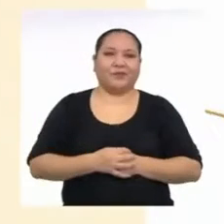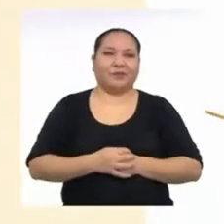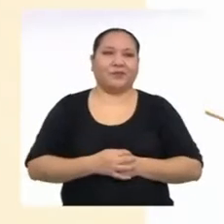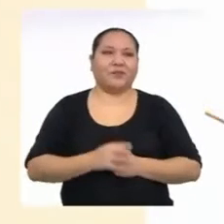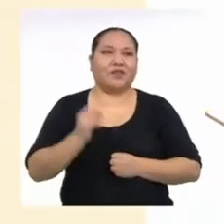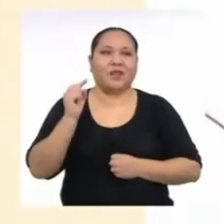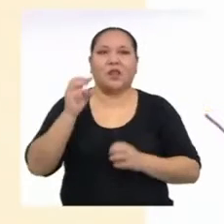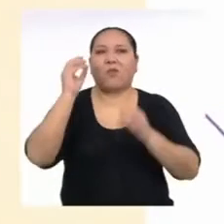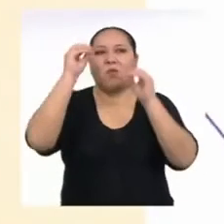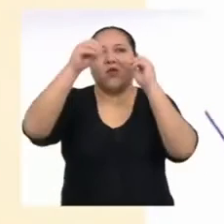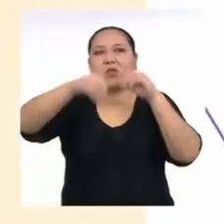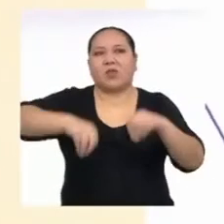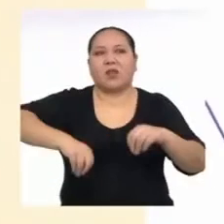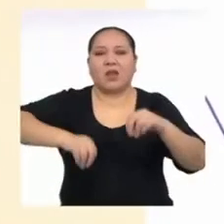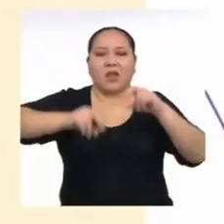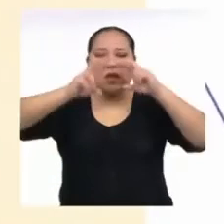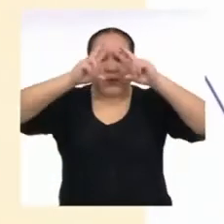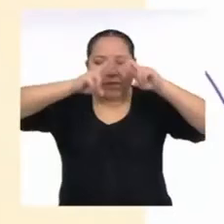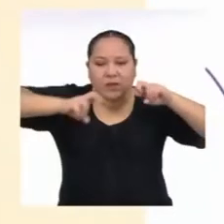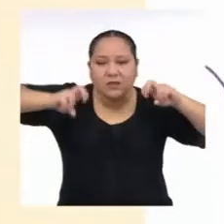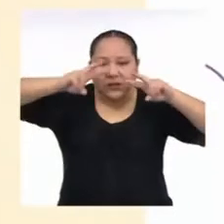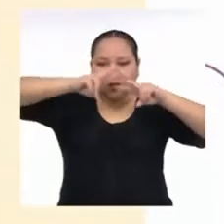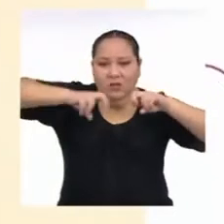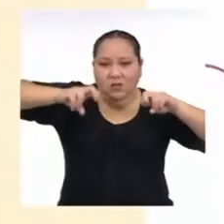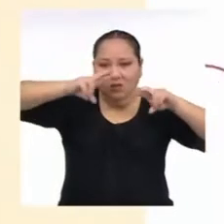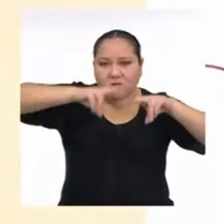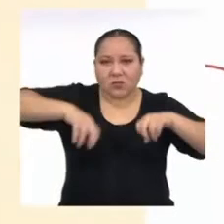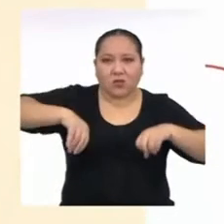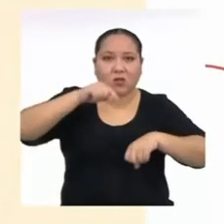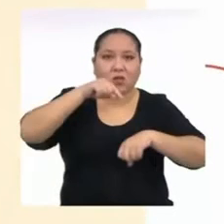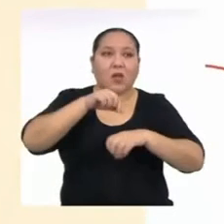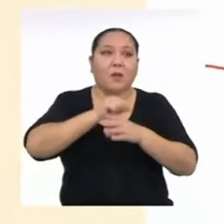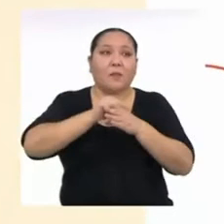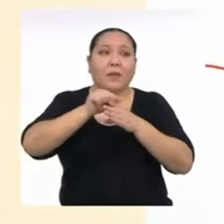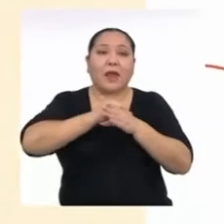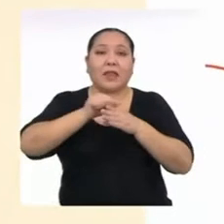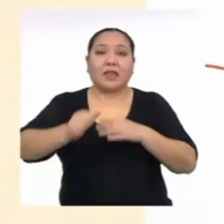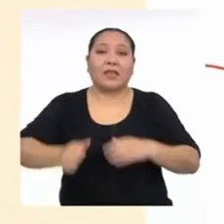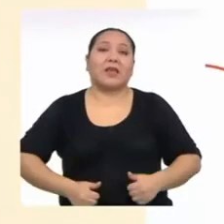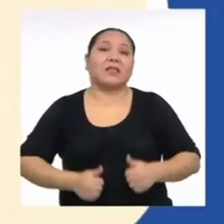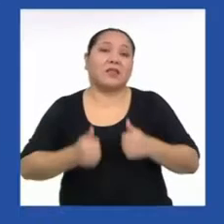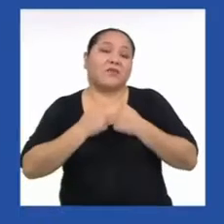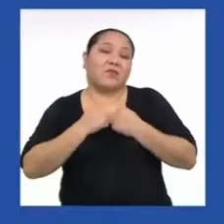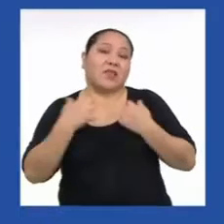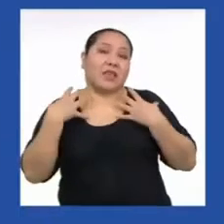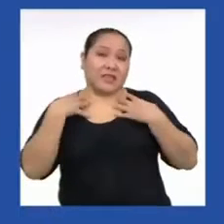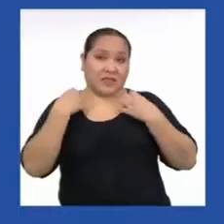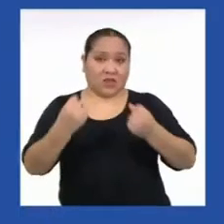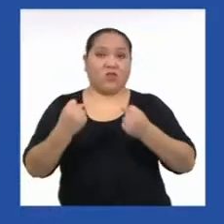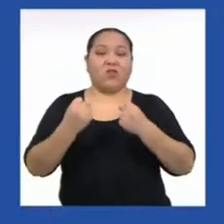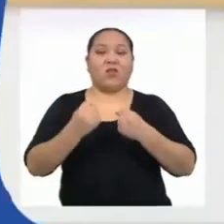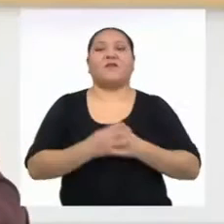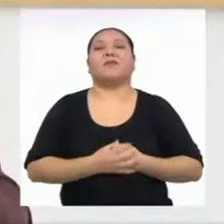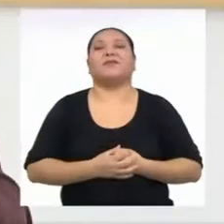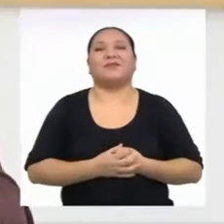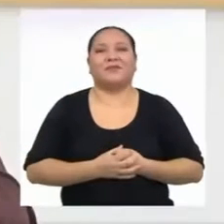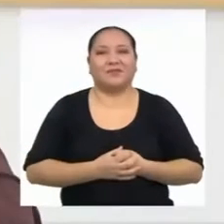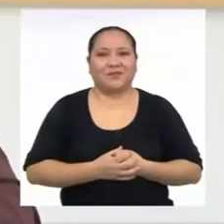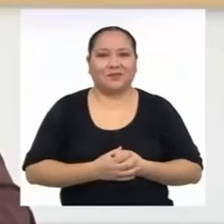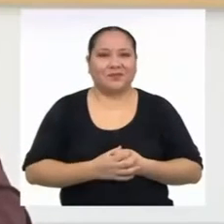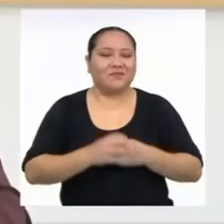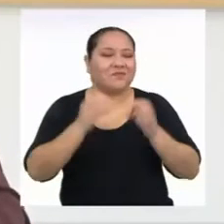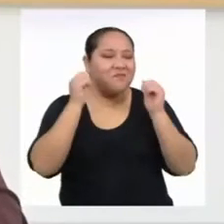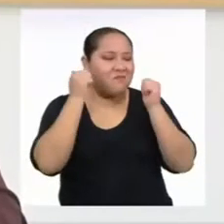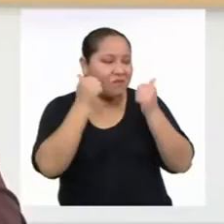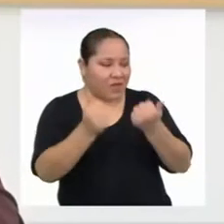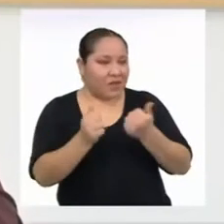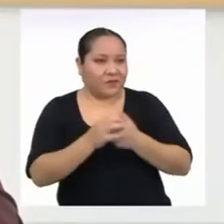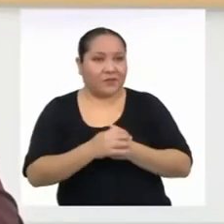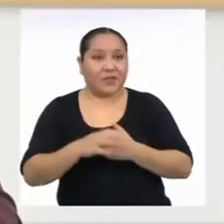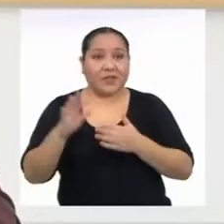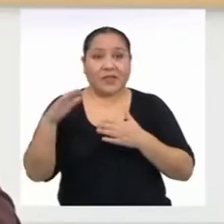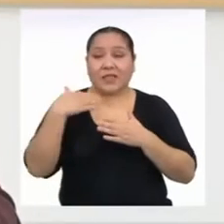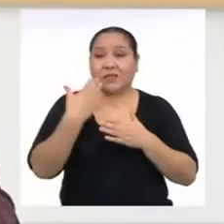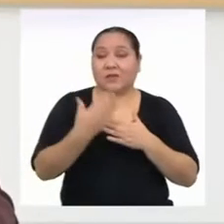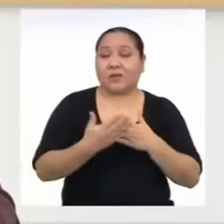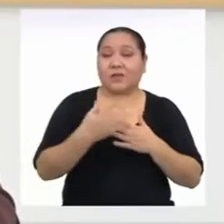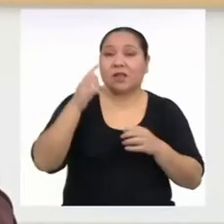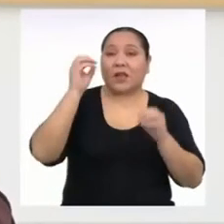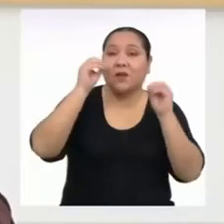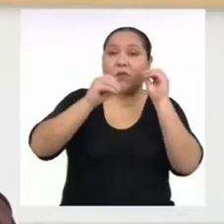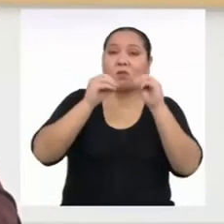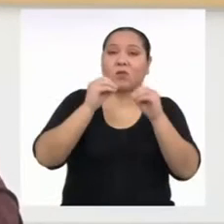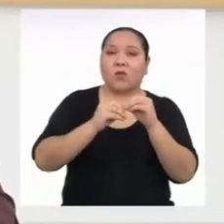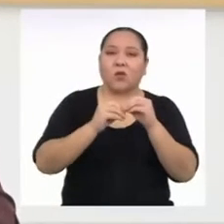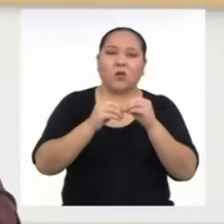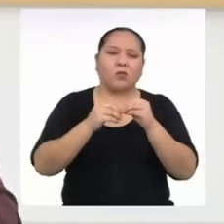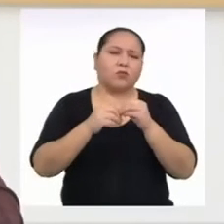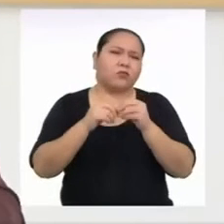La nombraré Estudio sobre prácticas de vida saludable. Muy bien. Luego habría que poner una